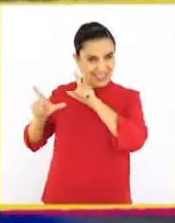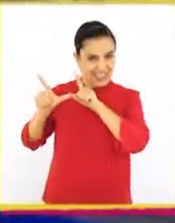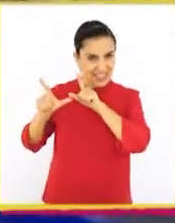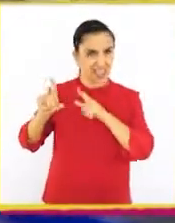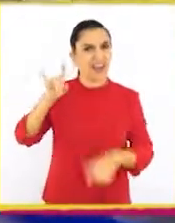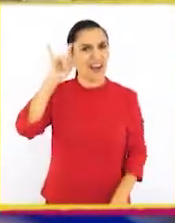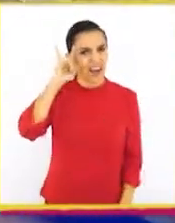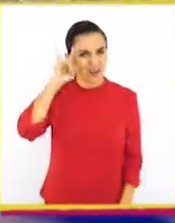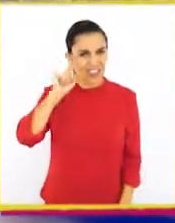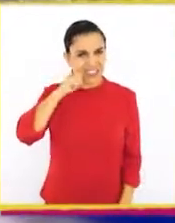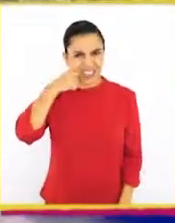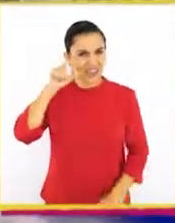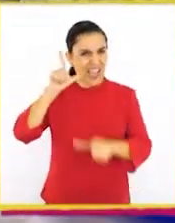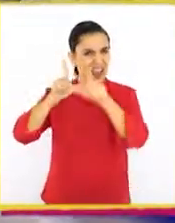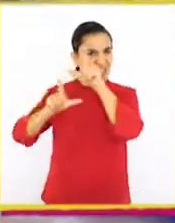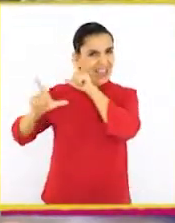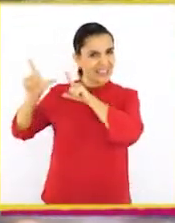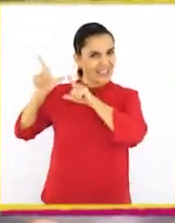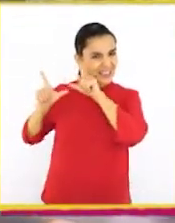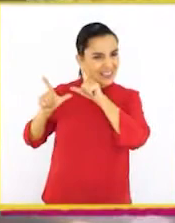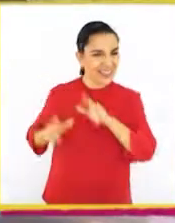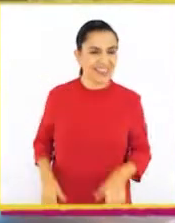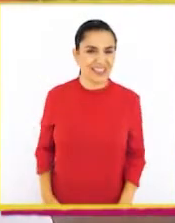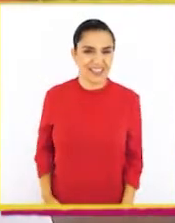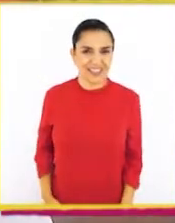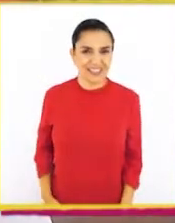leyenda. ¿Recuerdan qué es una leyenda?